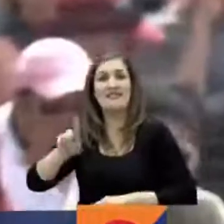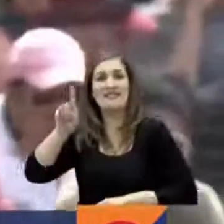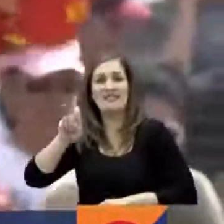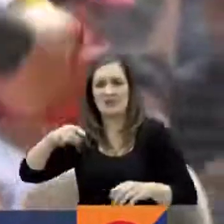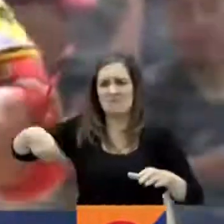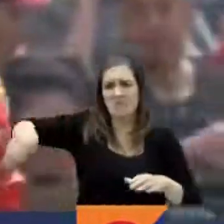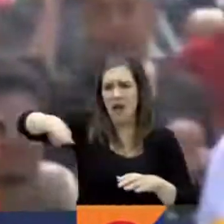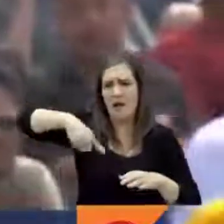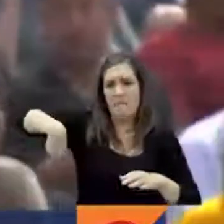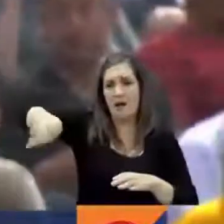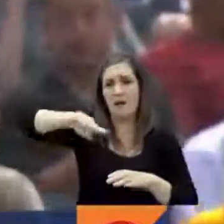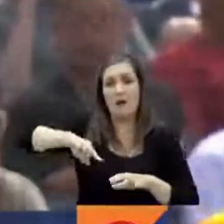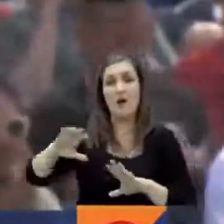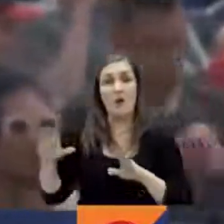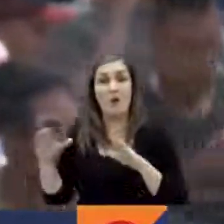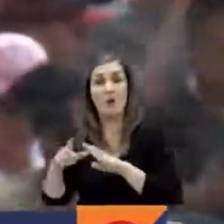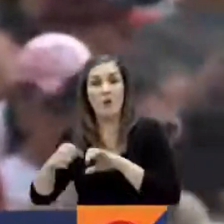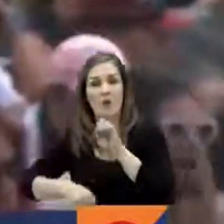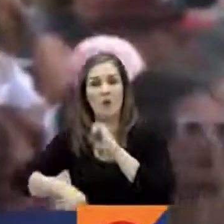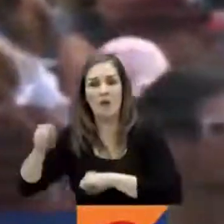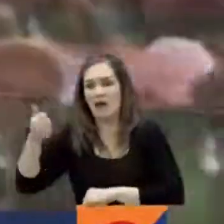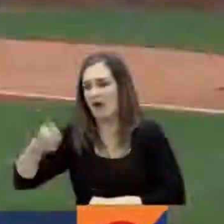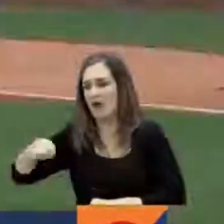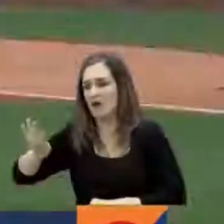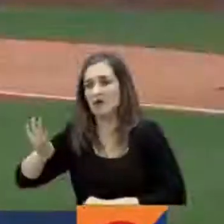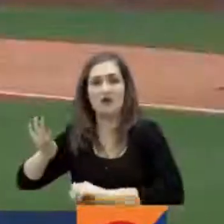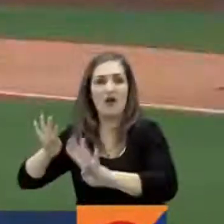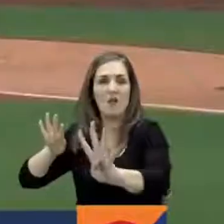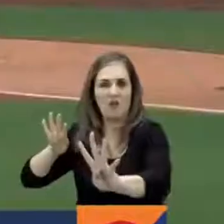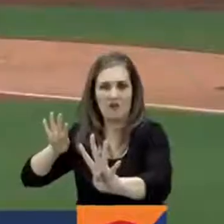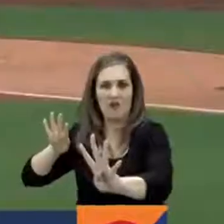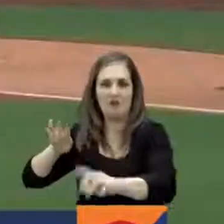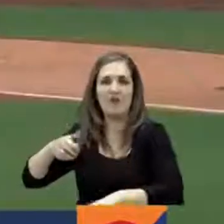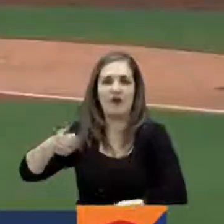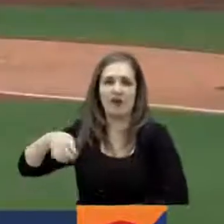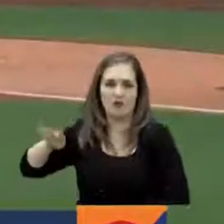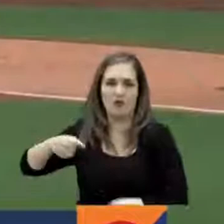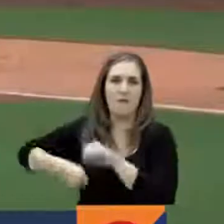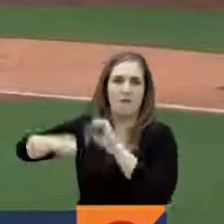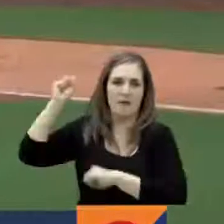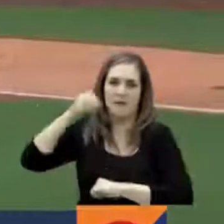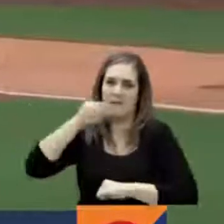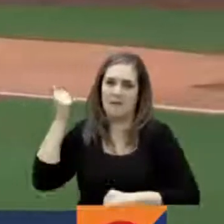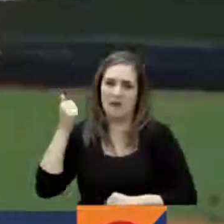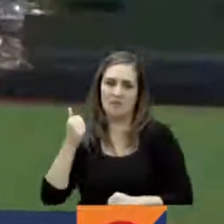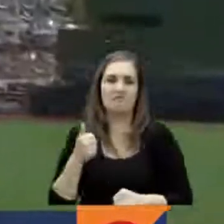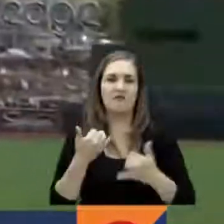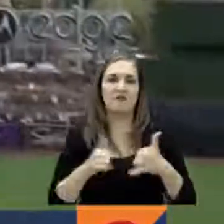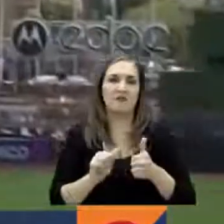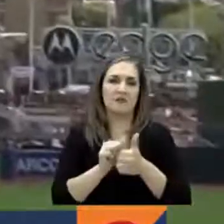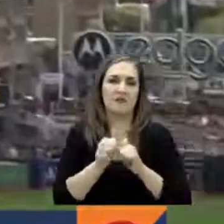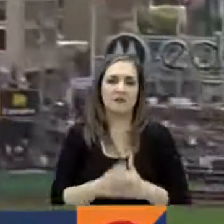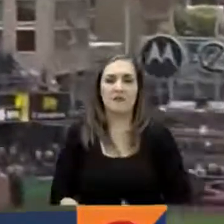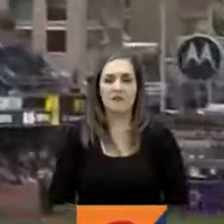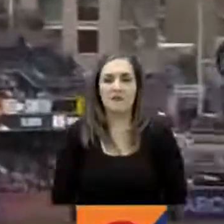Padres de San Diego ganaron 14-4 a los de Arizona Diamondbacks. Hasta acá, la actualidad